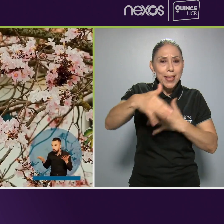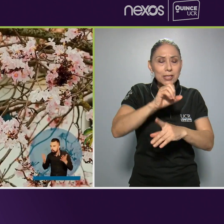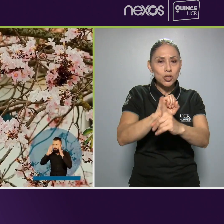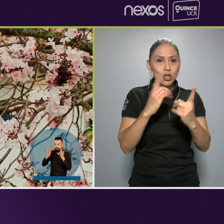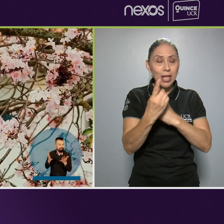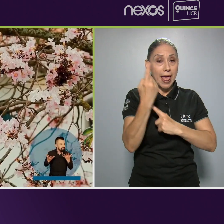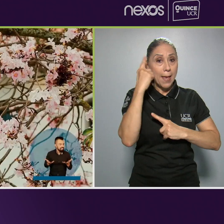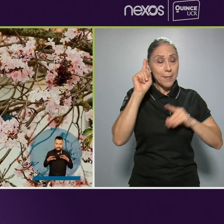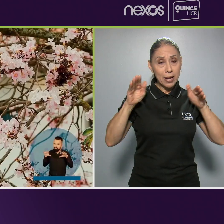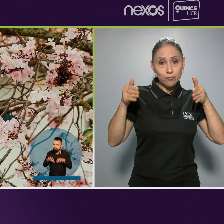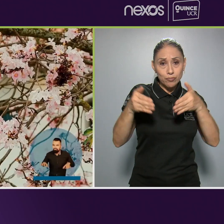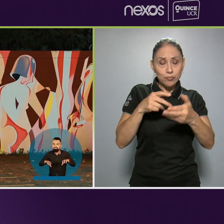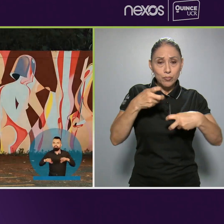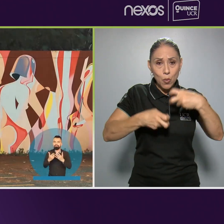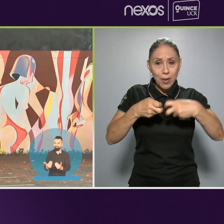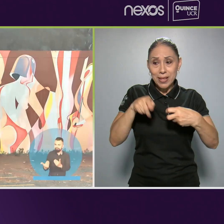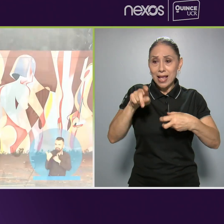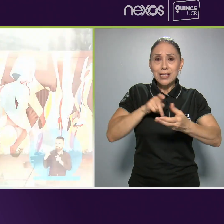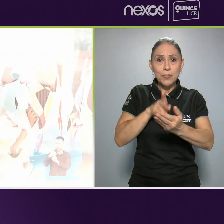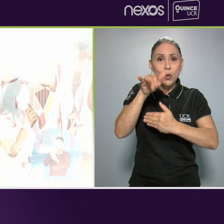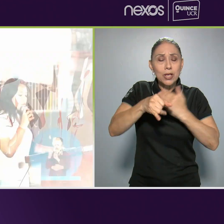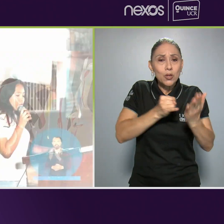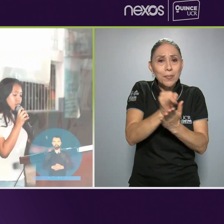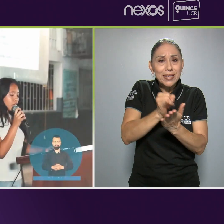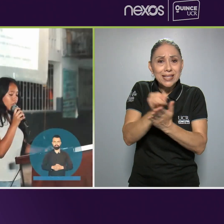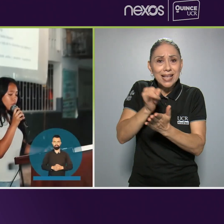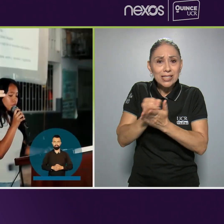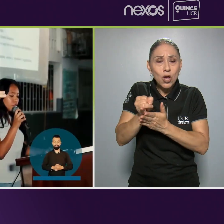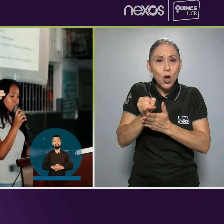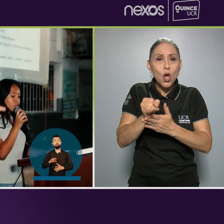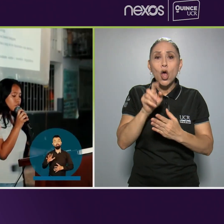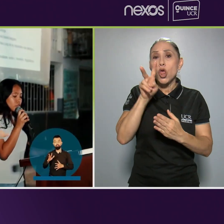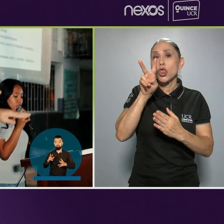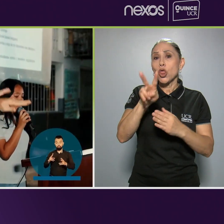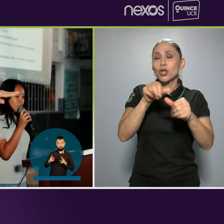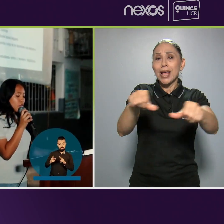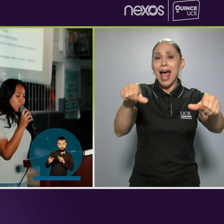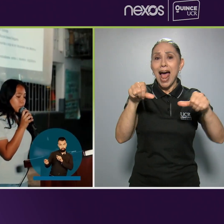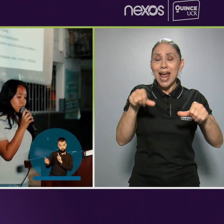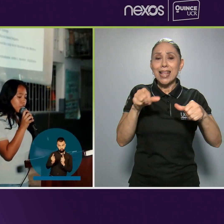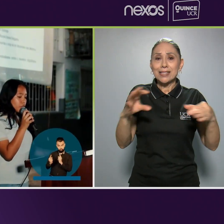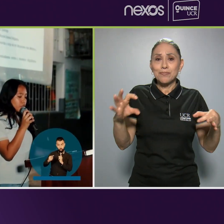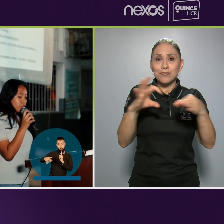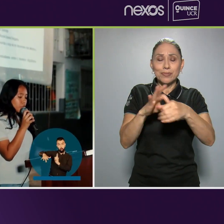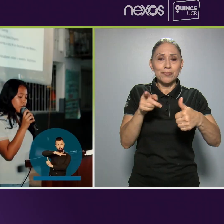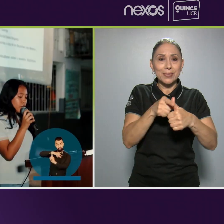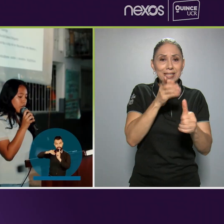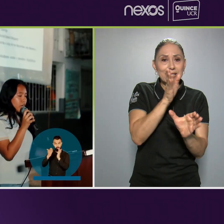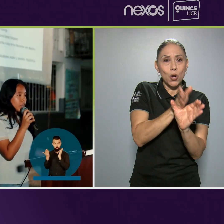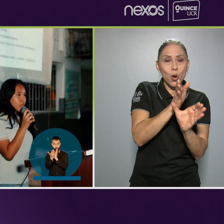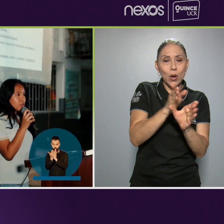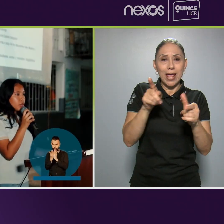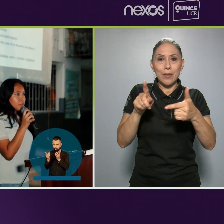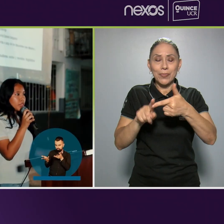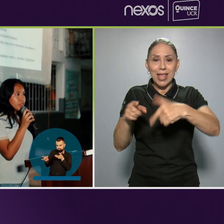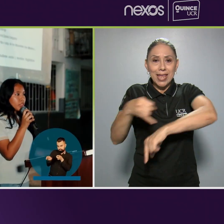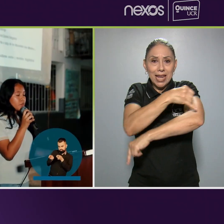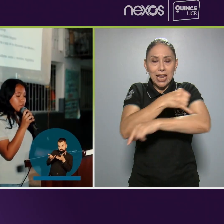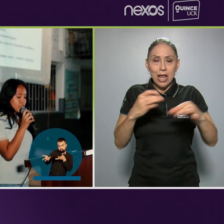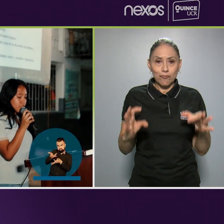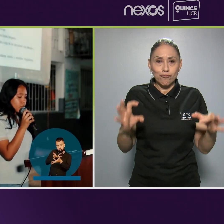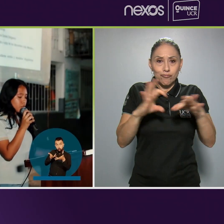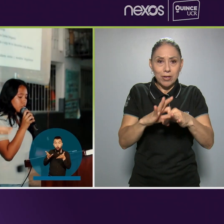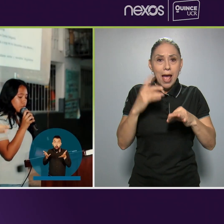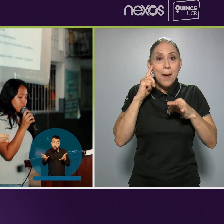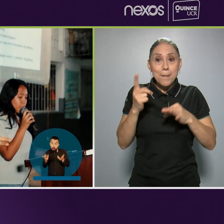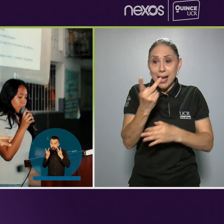esta problemática, el proyecto investigativo vinculó dos campos disciplinarios, la psicología y la ingeniería, para promover la